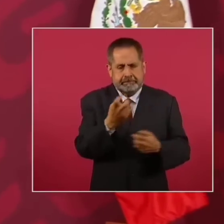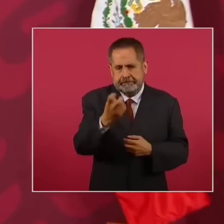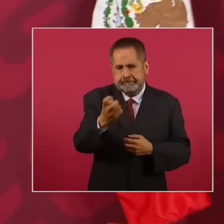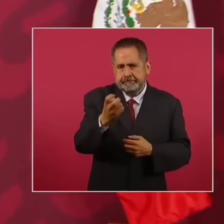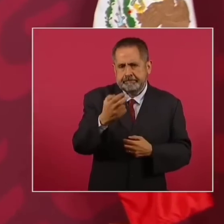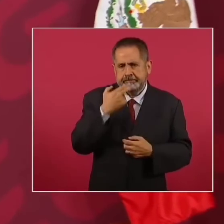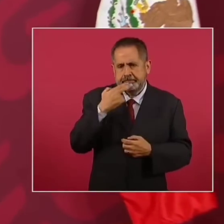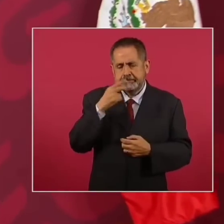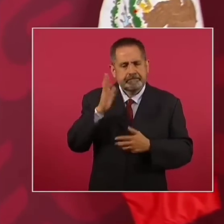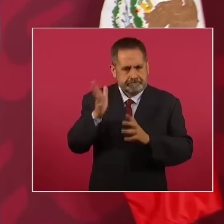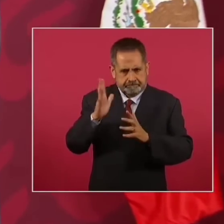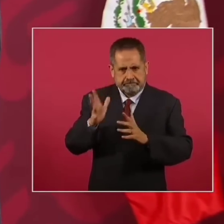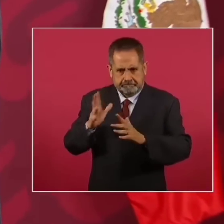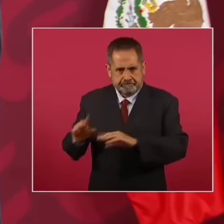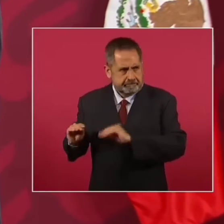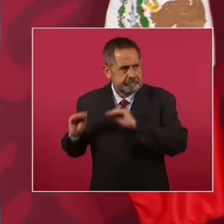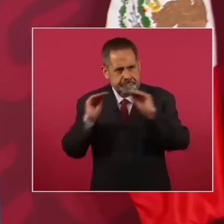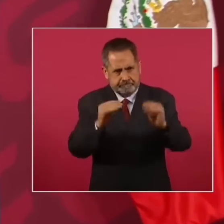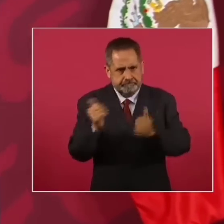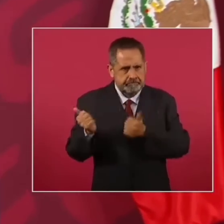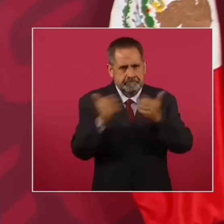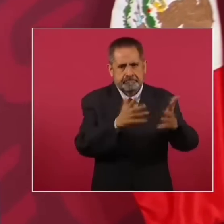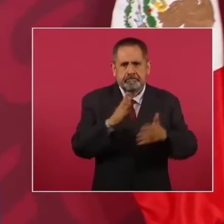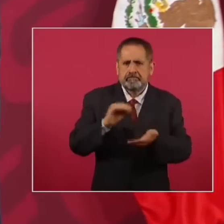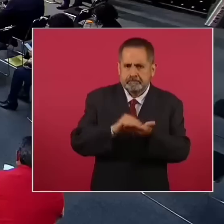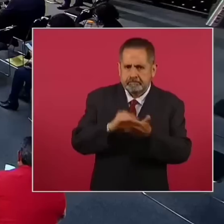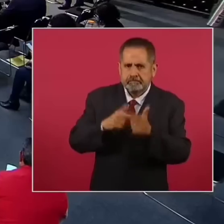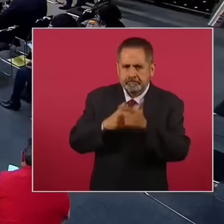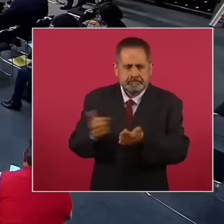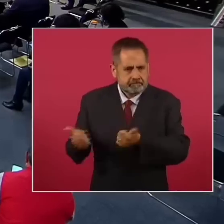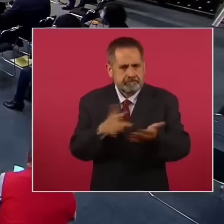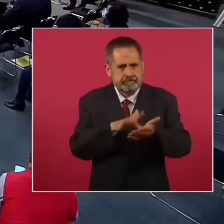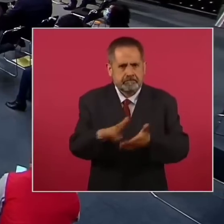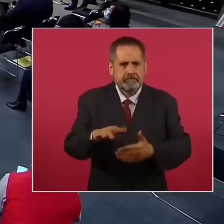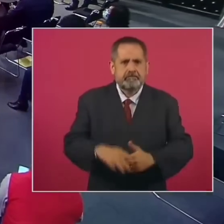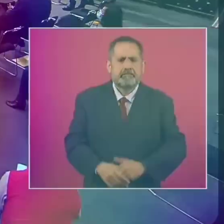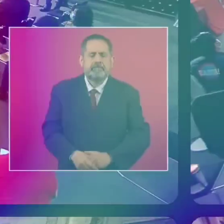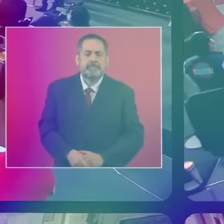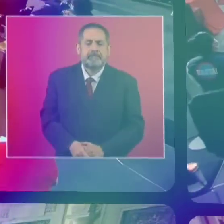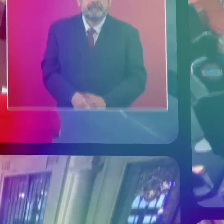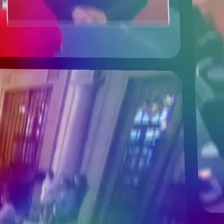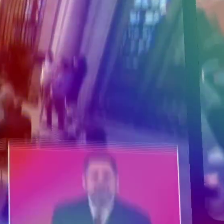para combatir incendios, y vamos a seguir ayudando.